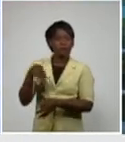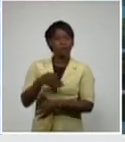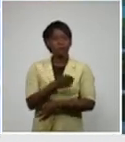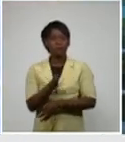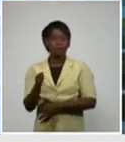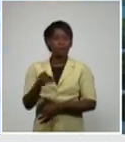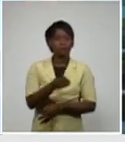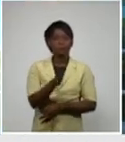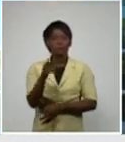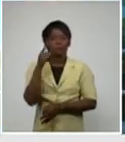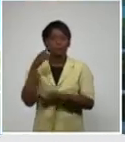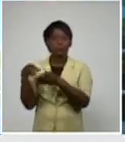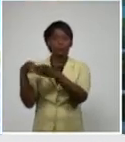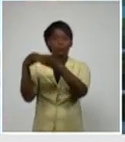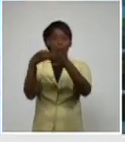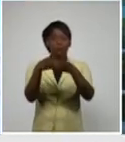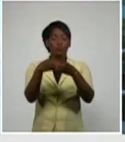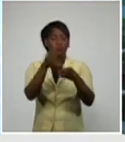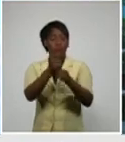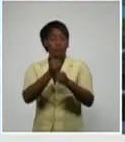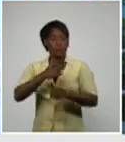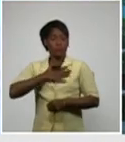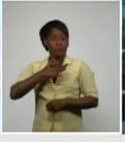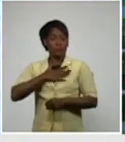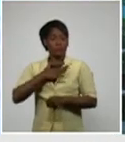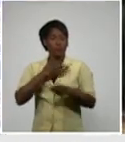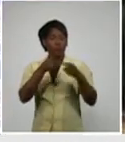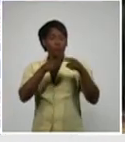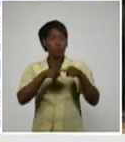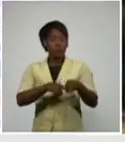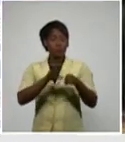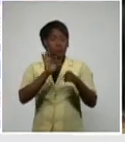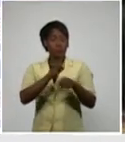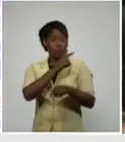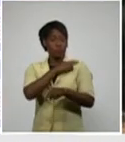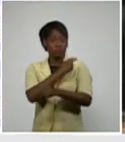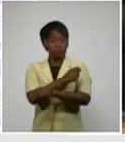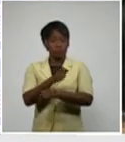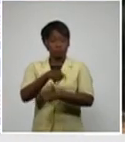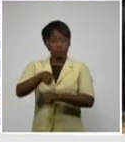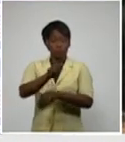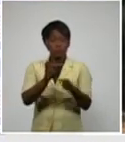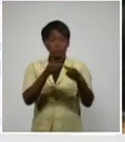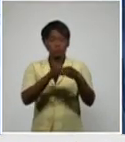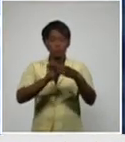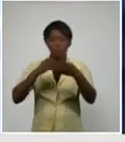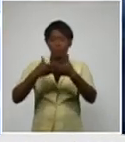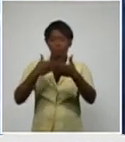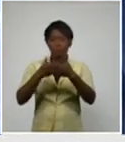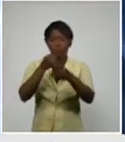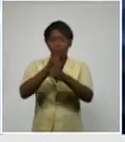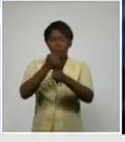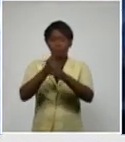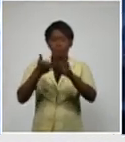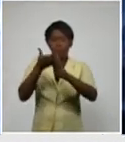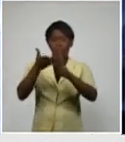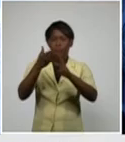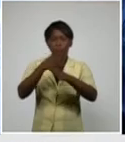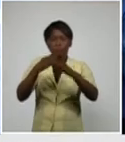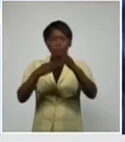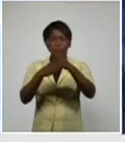Una brigada de trabajadores por cuenta propia junto a los inversionistas de salud, la empresa de construcción y montaje y la ayuda de disímiles